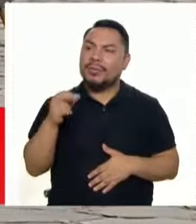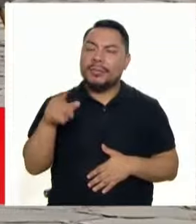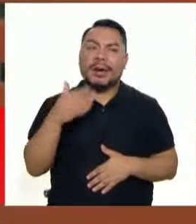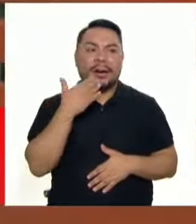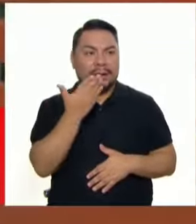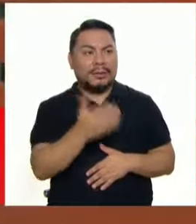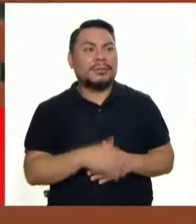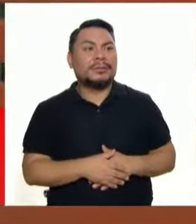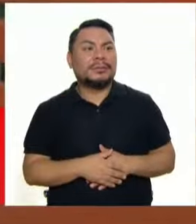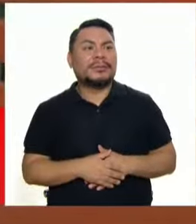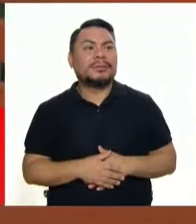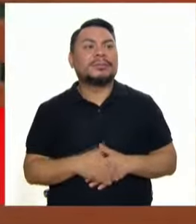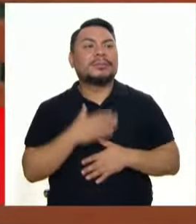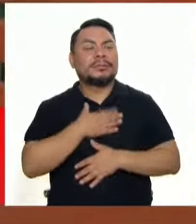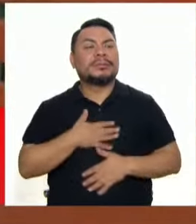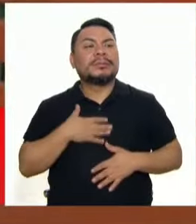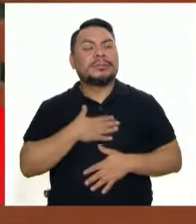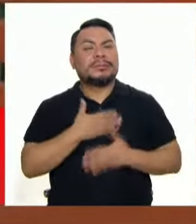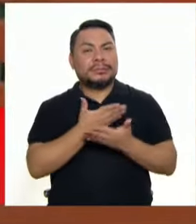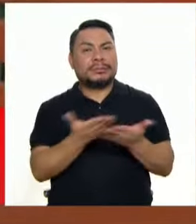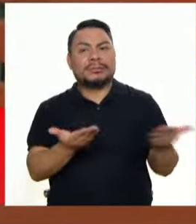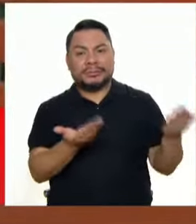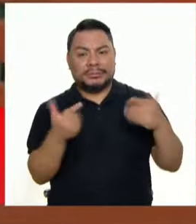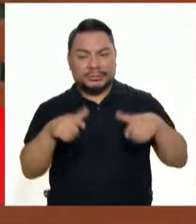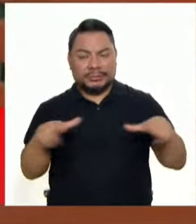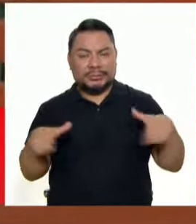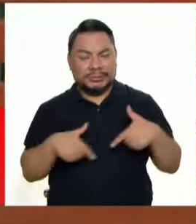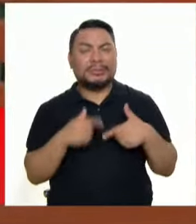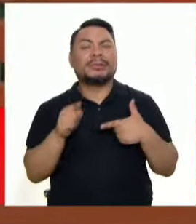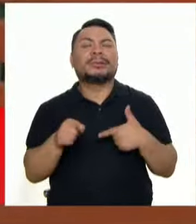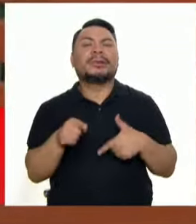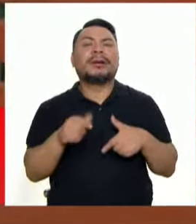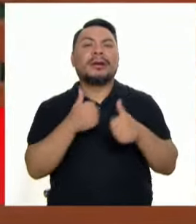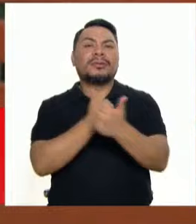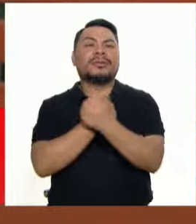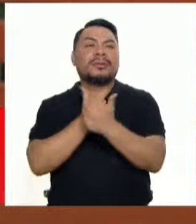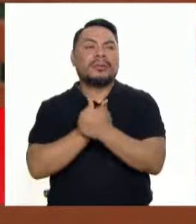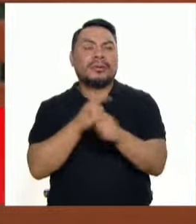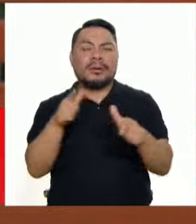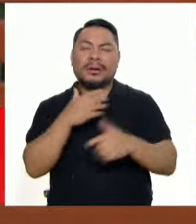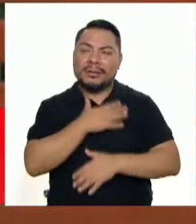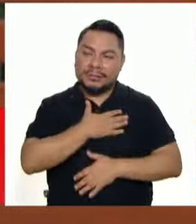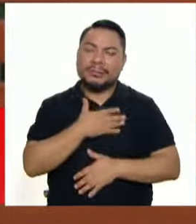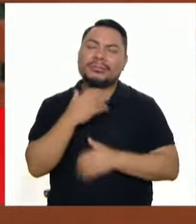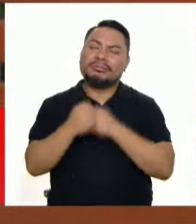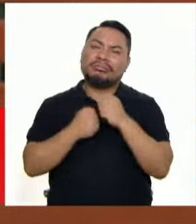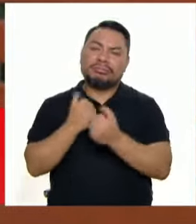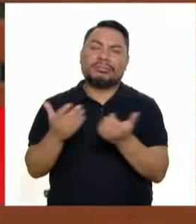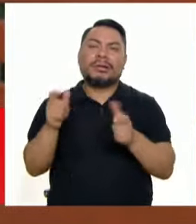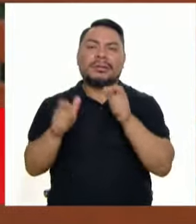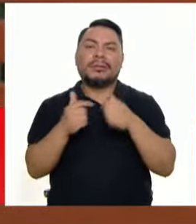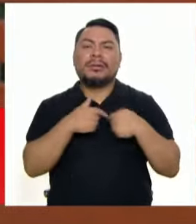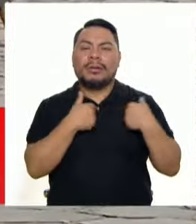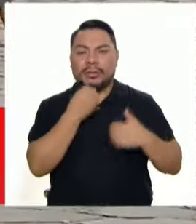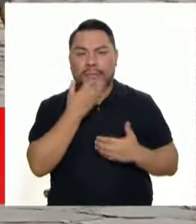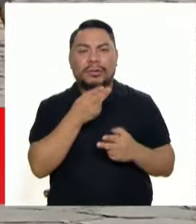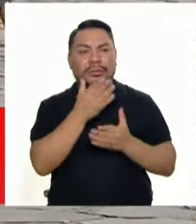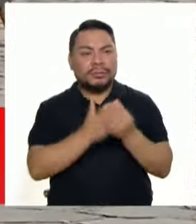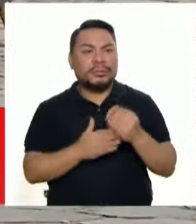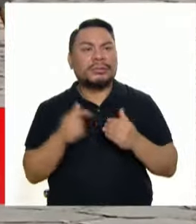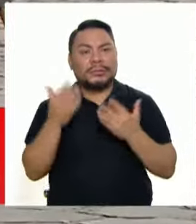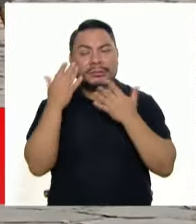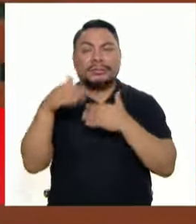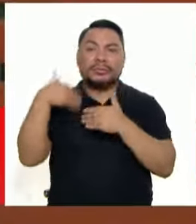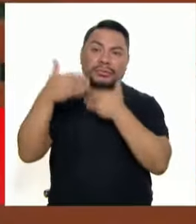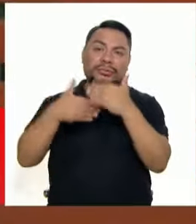Mafer. Muy gustoso de recibirlos en nuestra tierra. Ayacucho es una tierra acogedora, milenaria, de gente de buen corazón. Sin duda. Y los